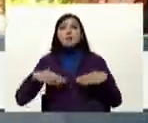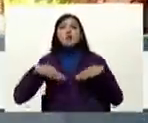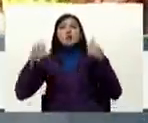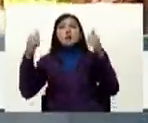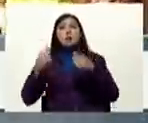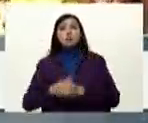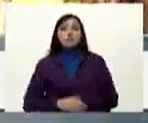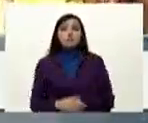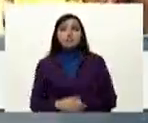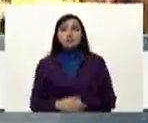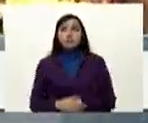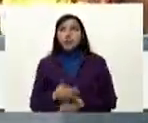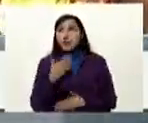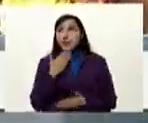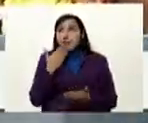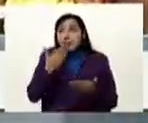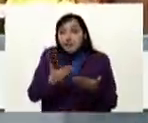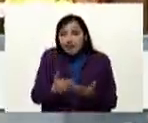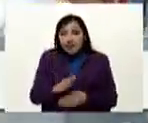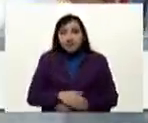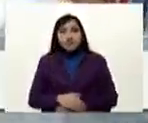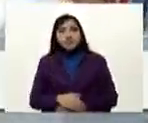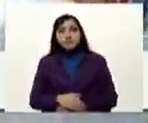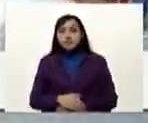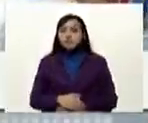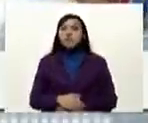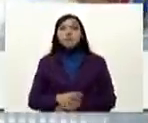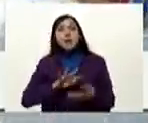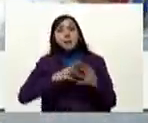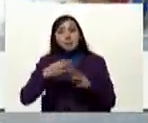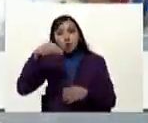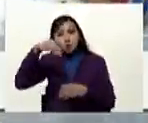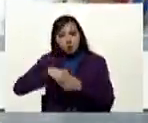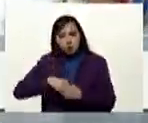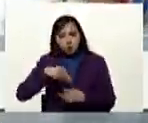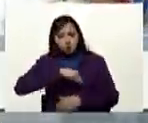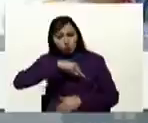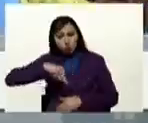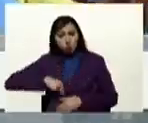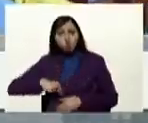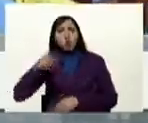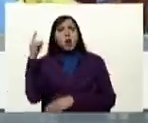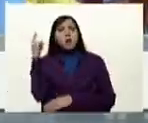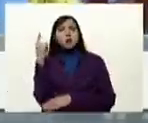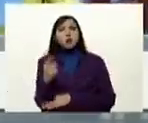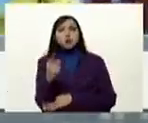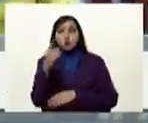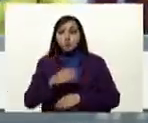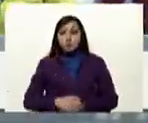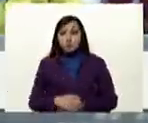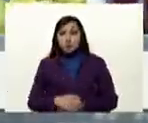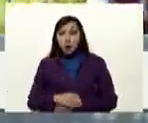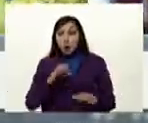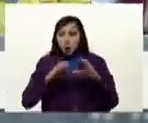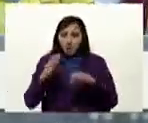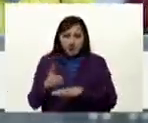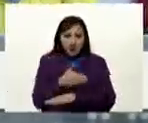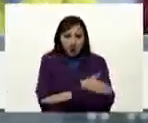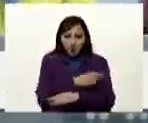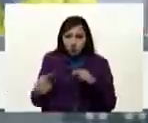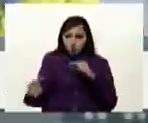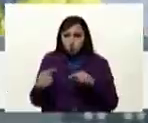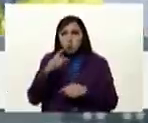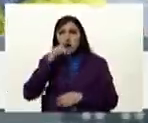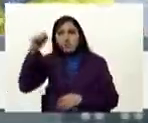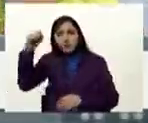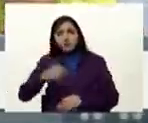gracias, presidente. Efectivamente, a través de Barrio Adentro hemos dado la instrucción, con lo conversado con usted, para que en